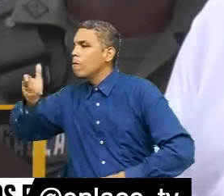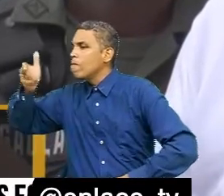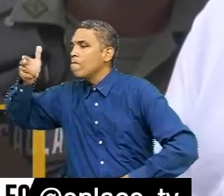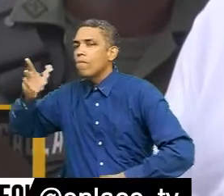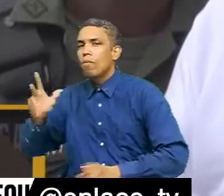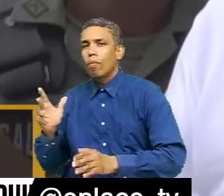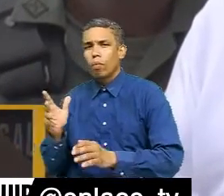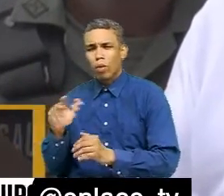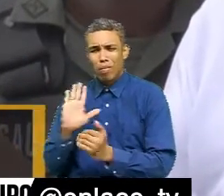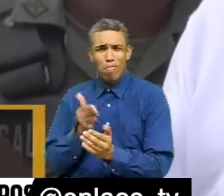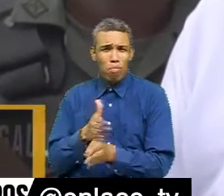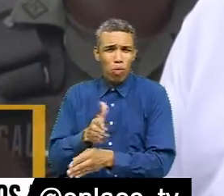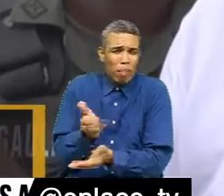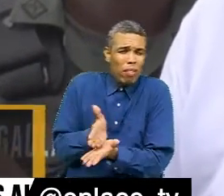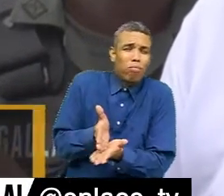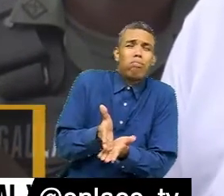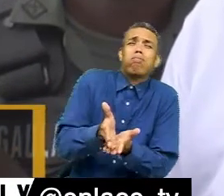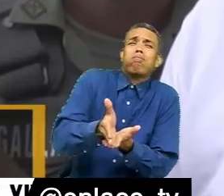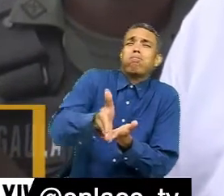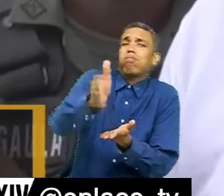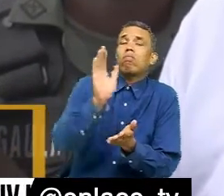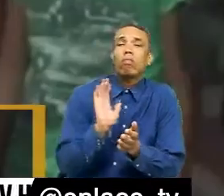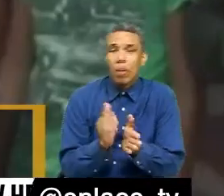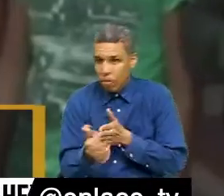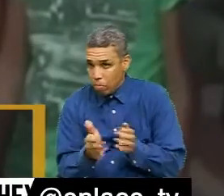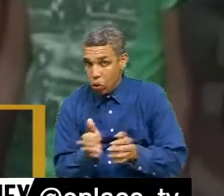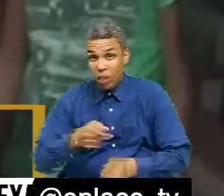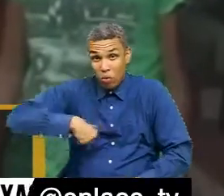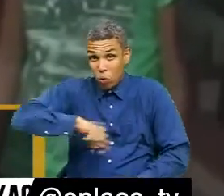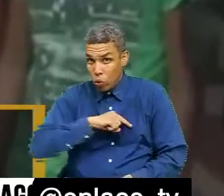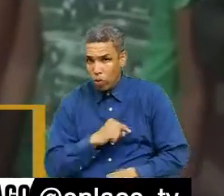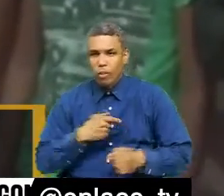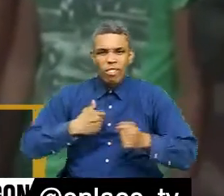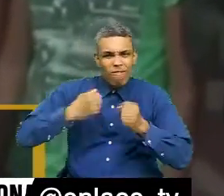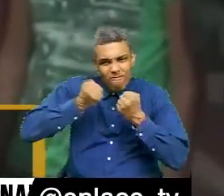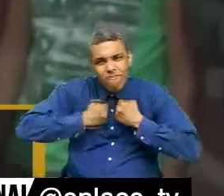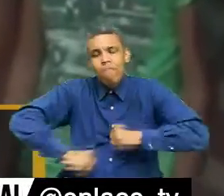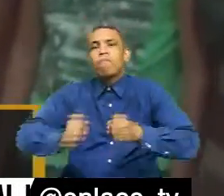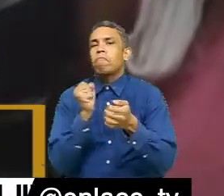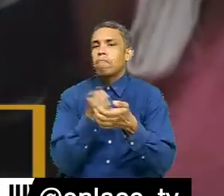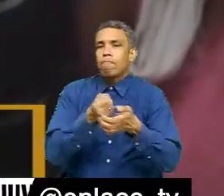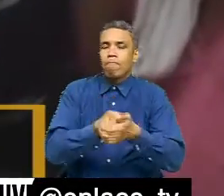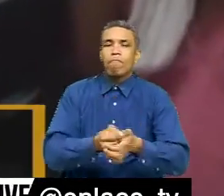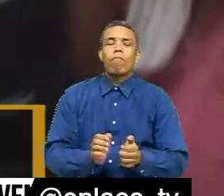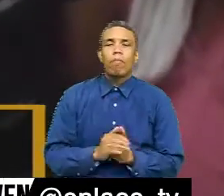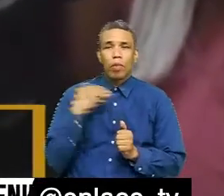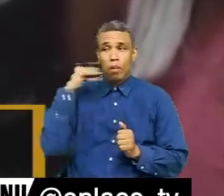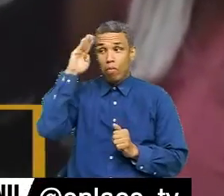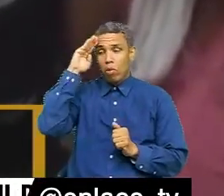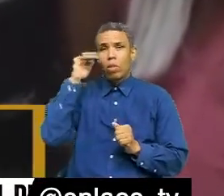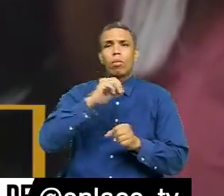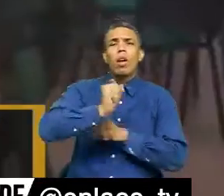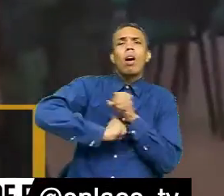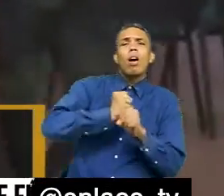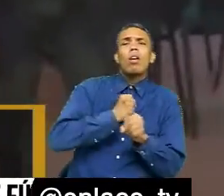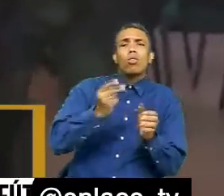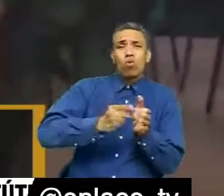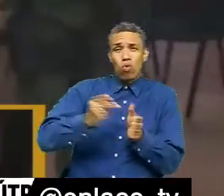nuestras autoridades, para seguir mejorando los resultados. Según el Departamento de Policía del Magdalena Medio, en lo que va corrido de este